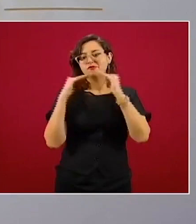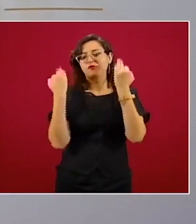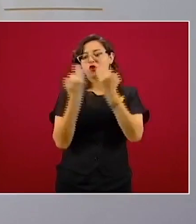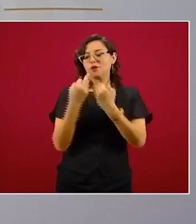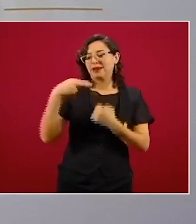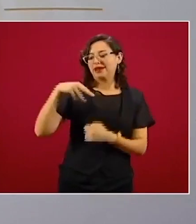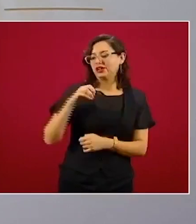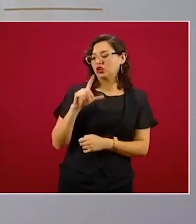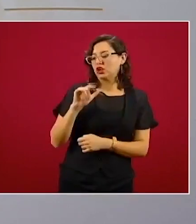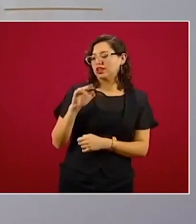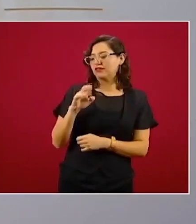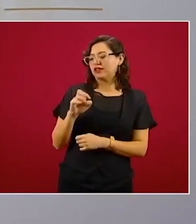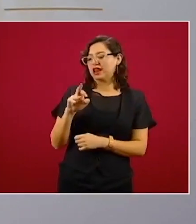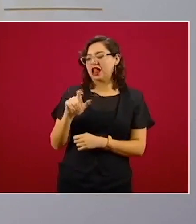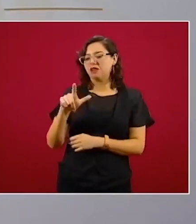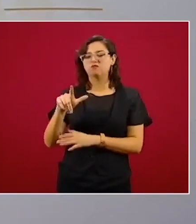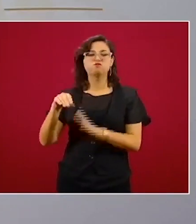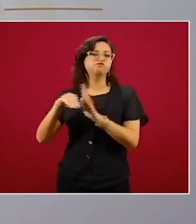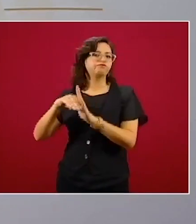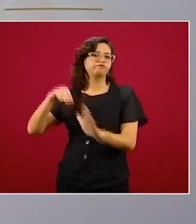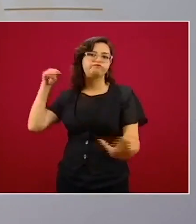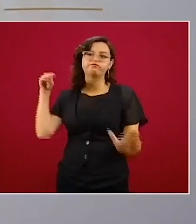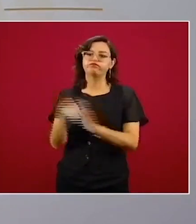pero lo que está mal